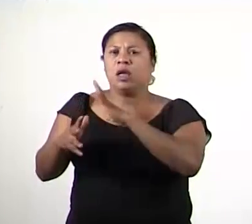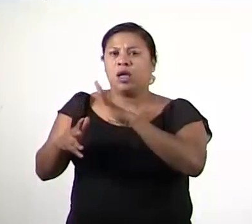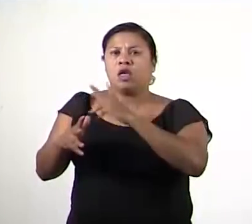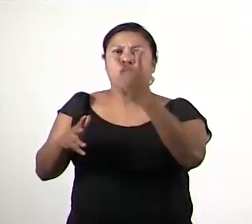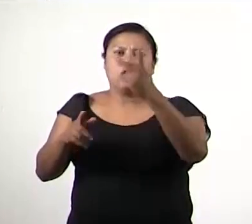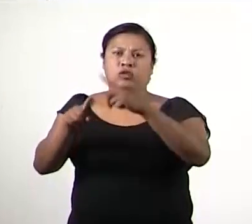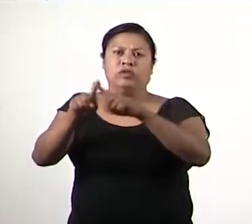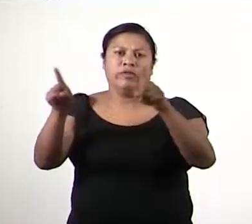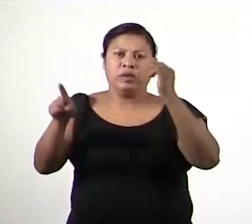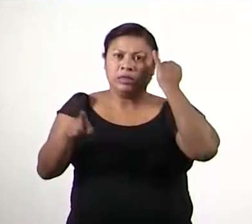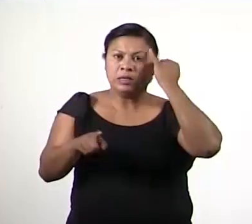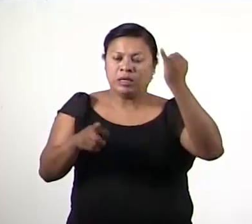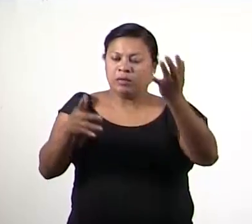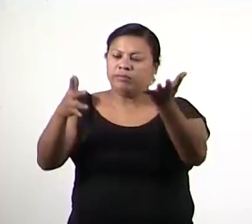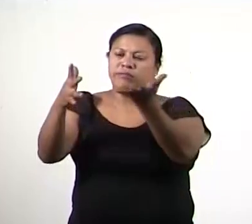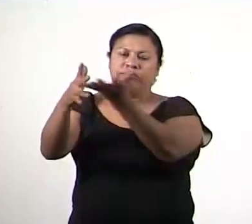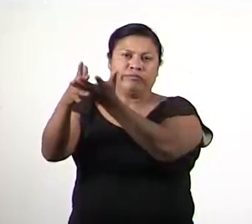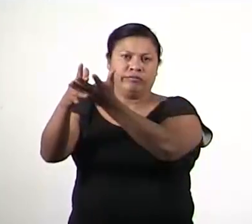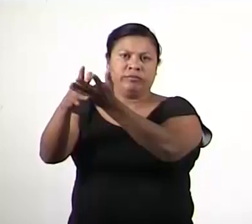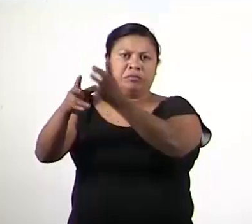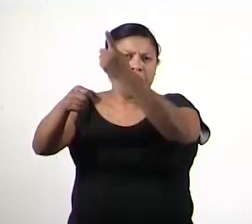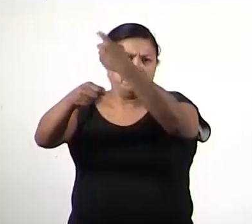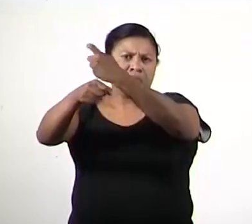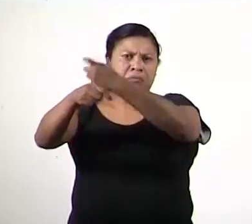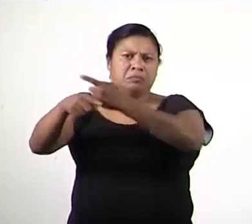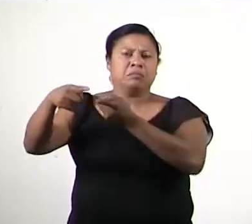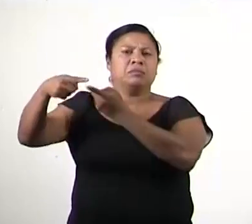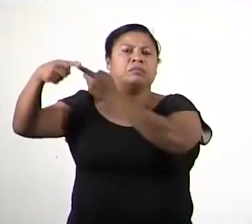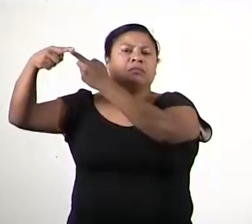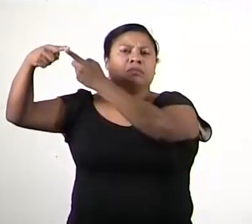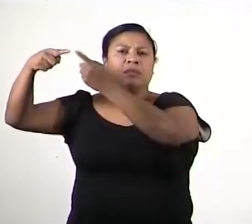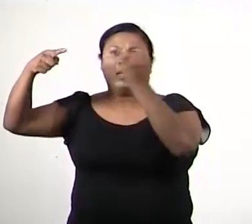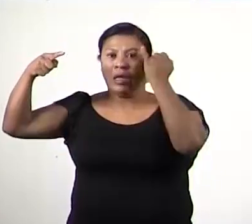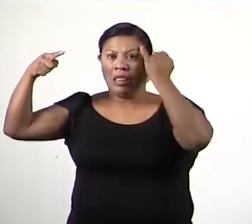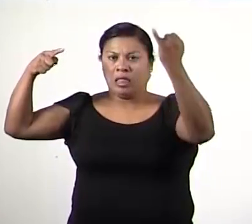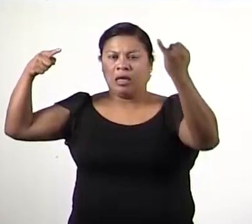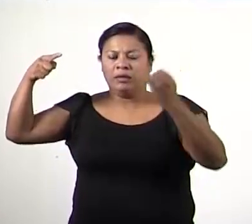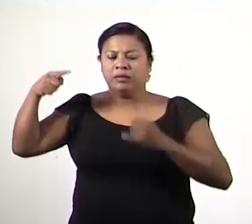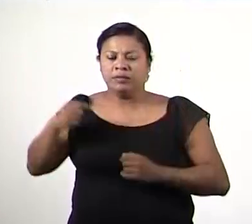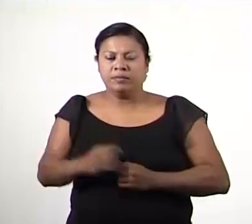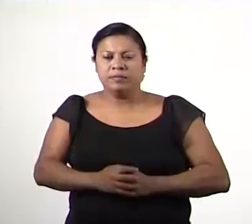tipos de ideas. La primera, ideas